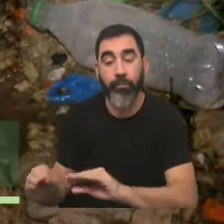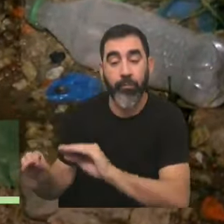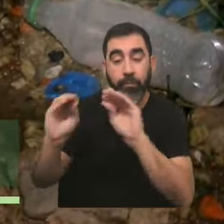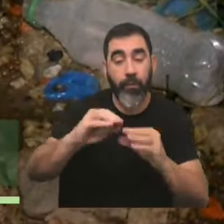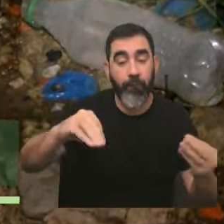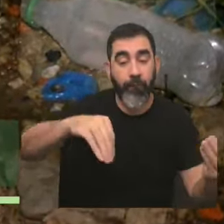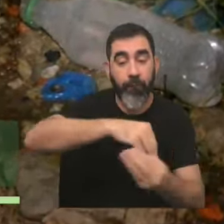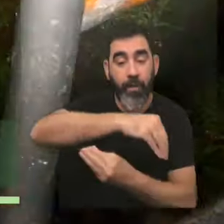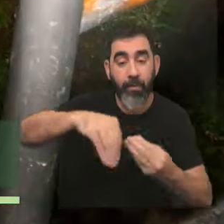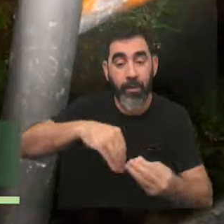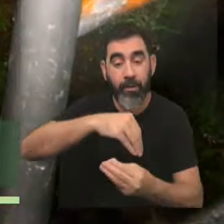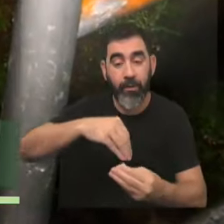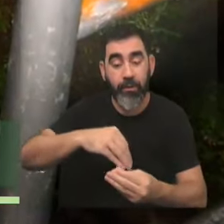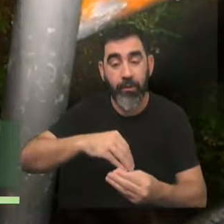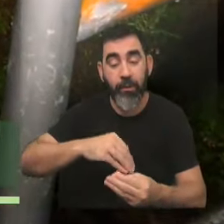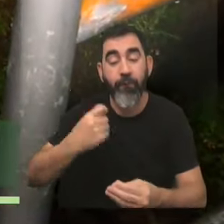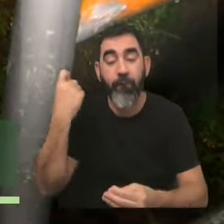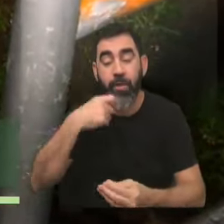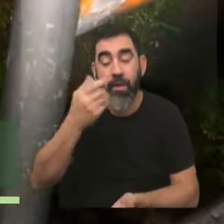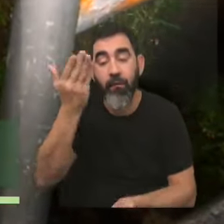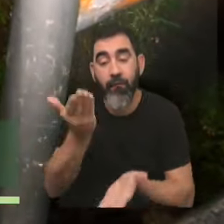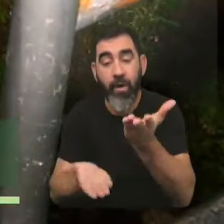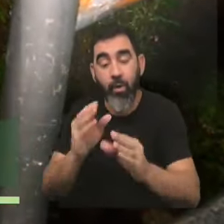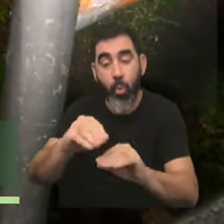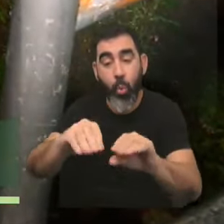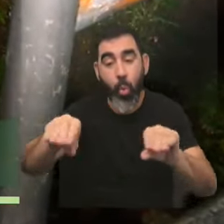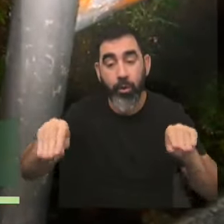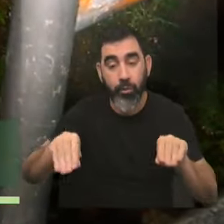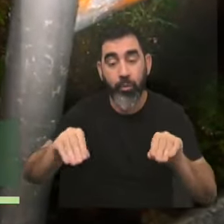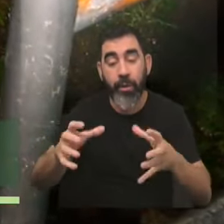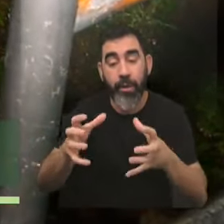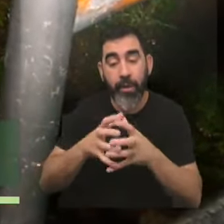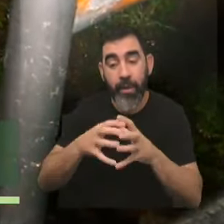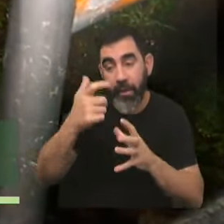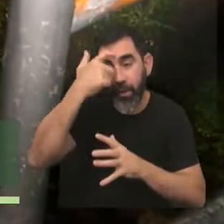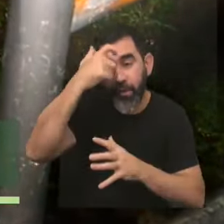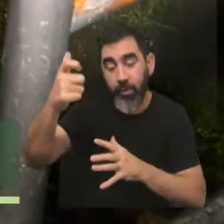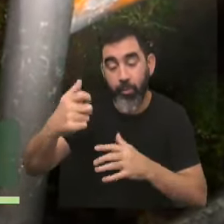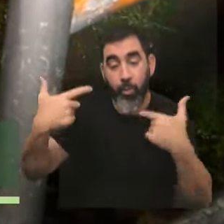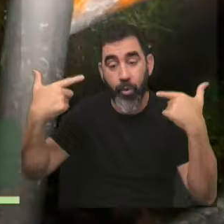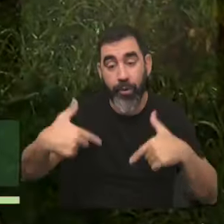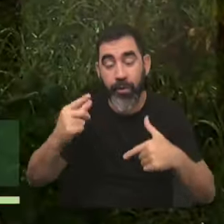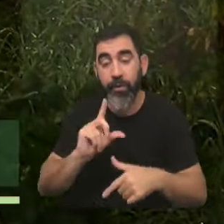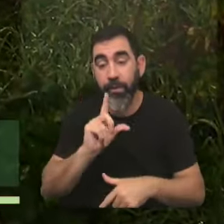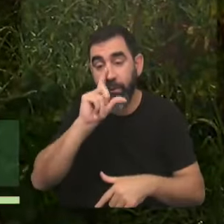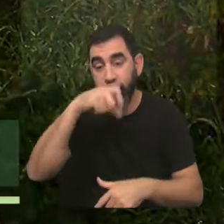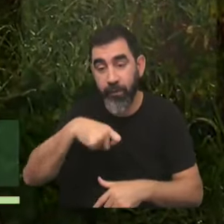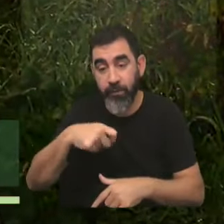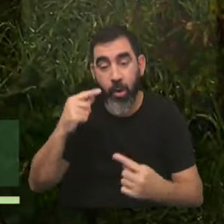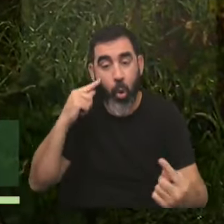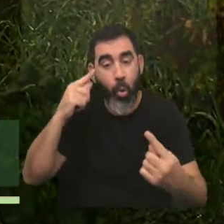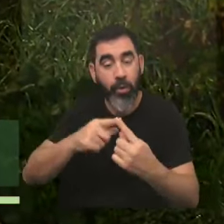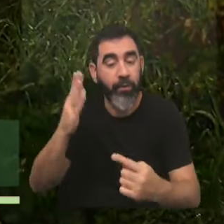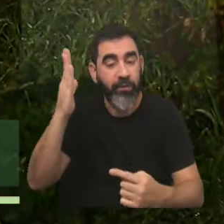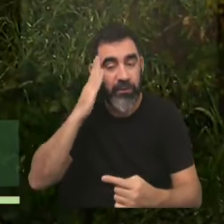familias Por otra parte sigue pendiente la evaluación del terreno por parte de un equipo de técnicos de la intendencia de montevide con el fin de